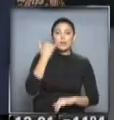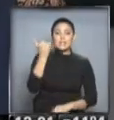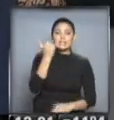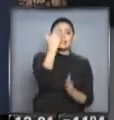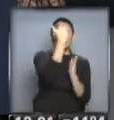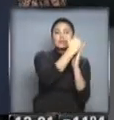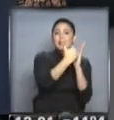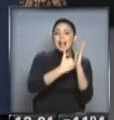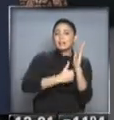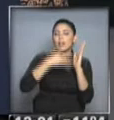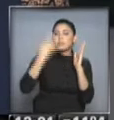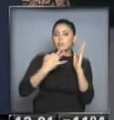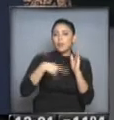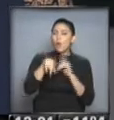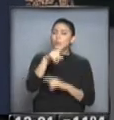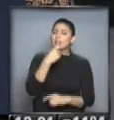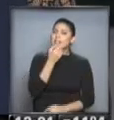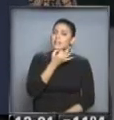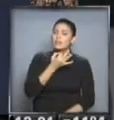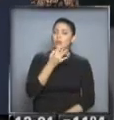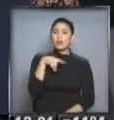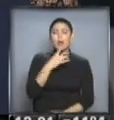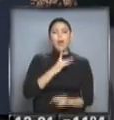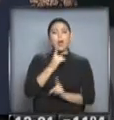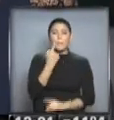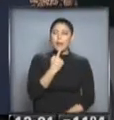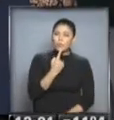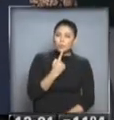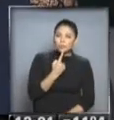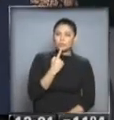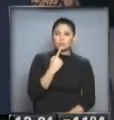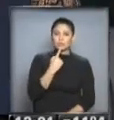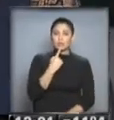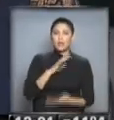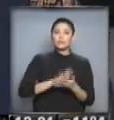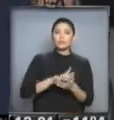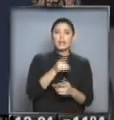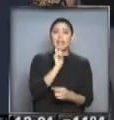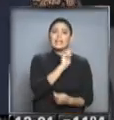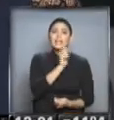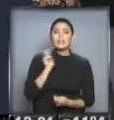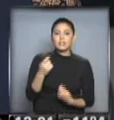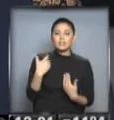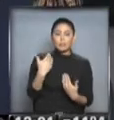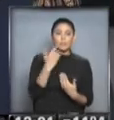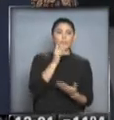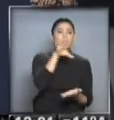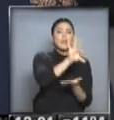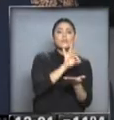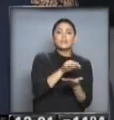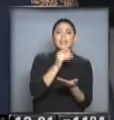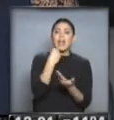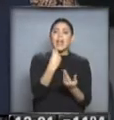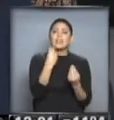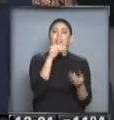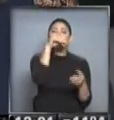los padrones definitivos, pero tal vez están haciendo ustedes en su casa algunas preguntas respecto de a quiénes se puede votar, qué se vota en